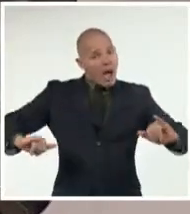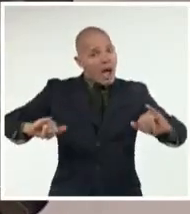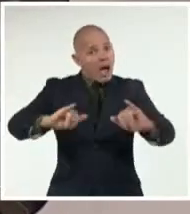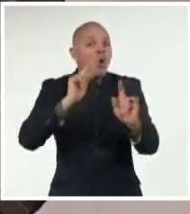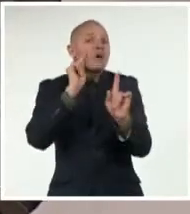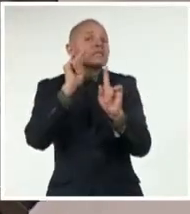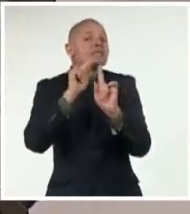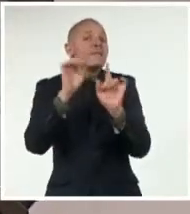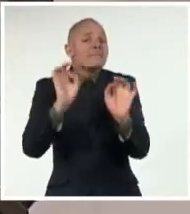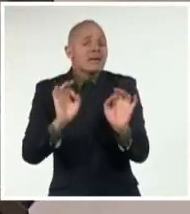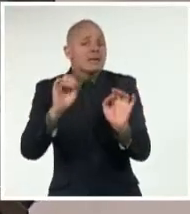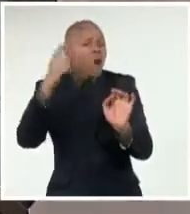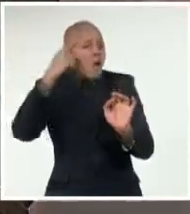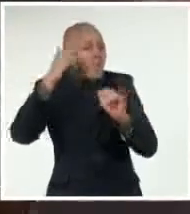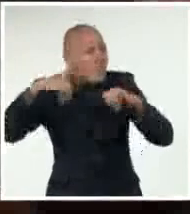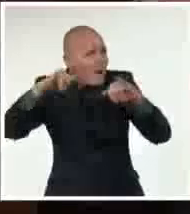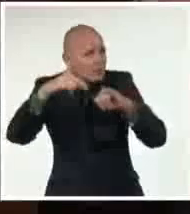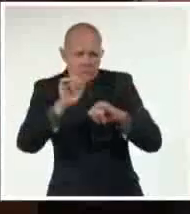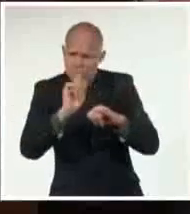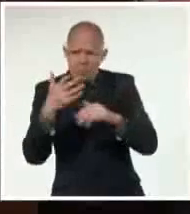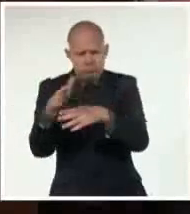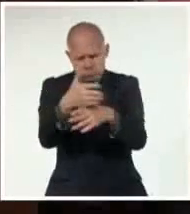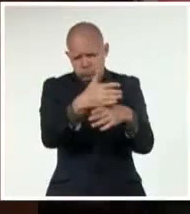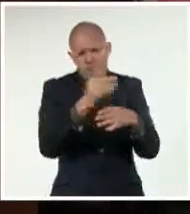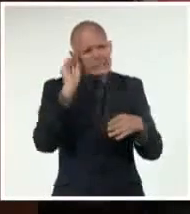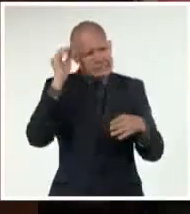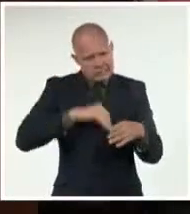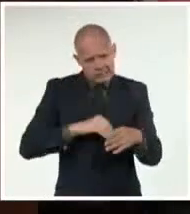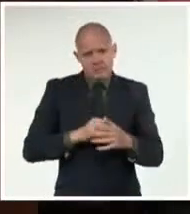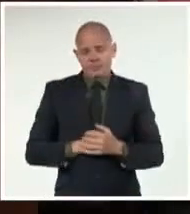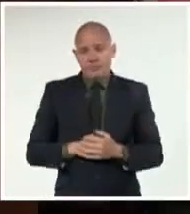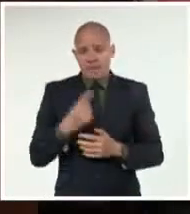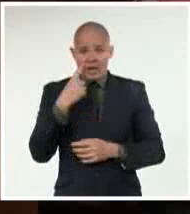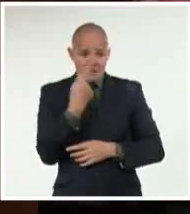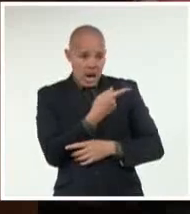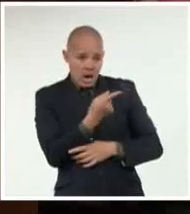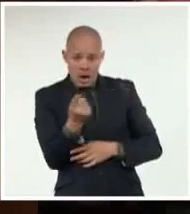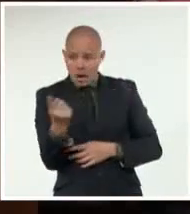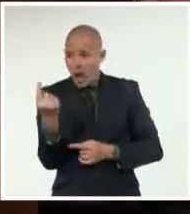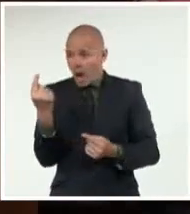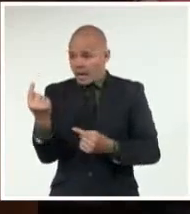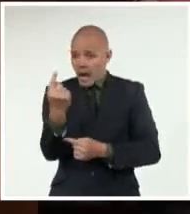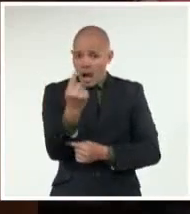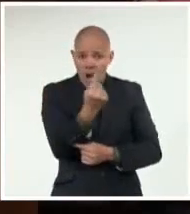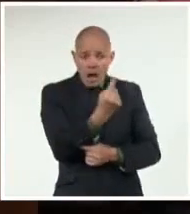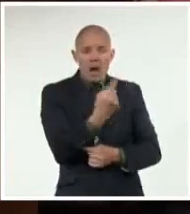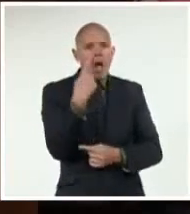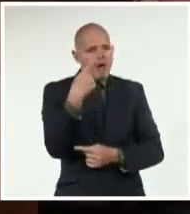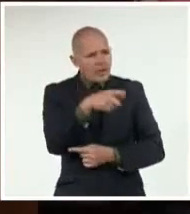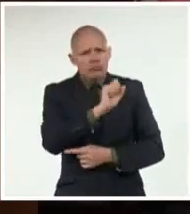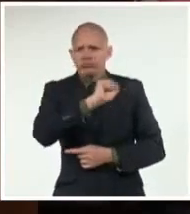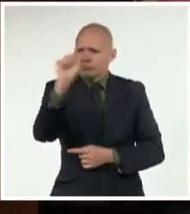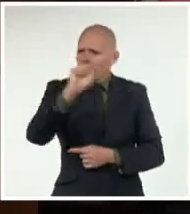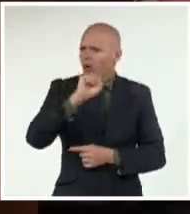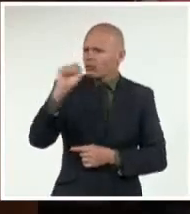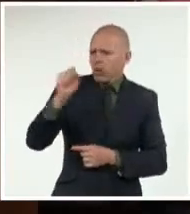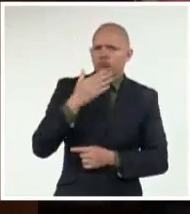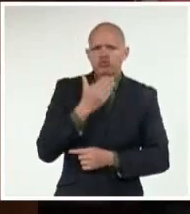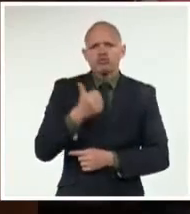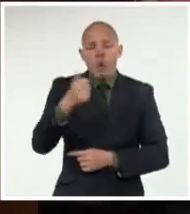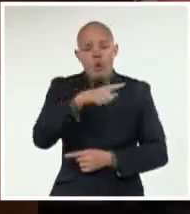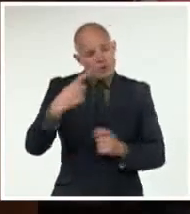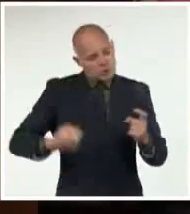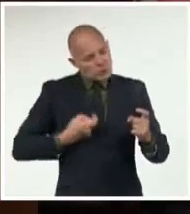con humildad las experiencias y logros indiscutibles alcanzados gracias a la lucha infatigable y a